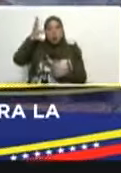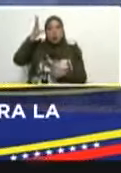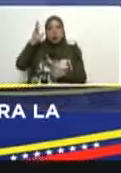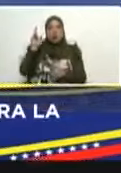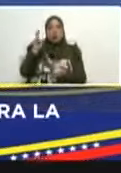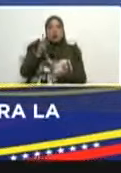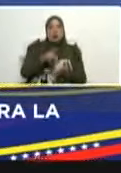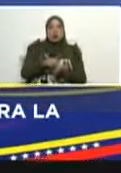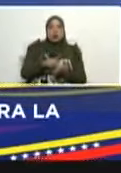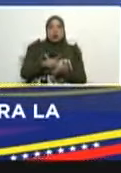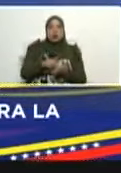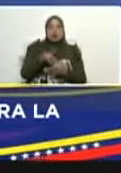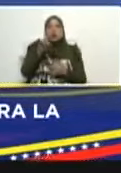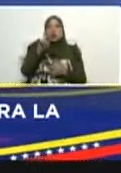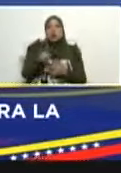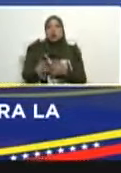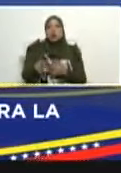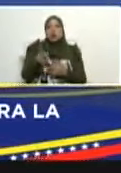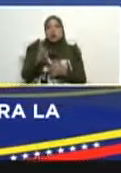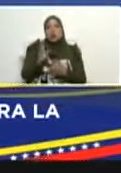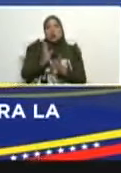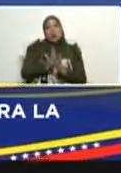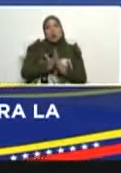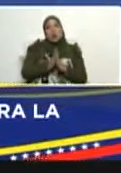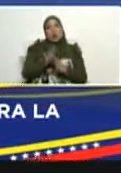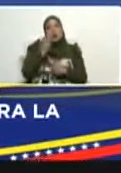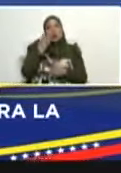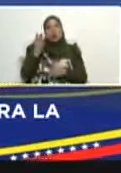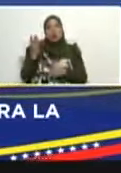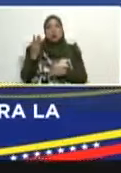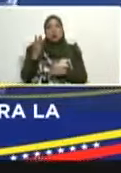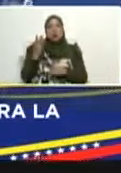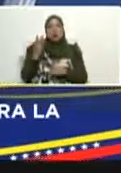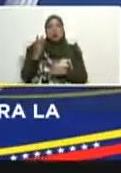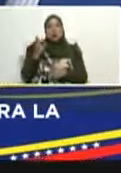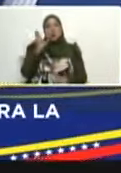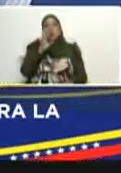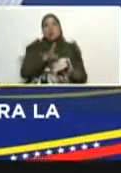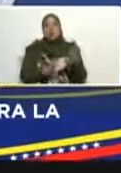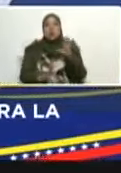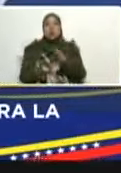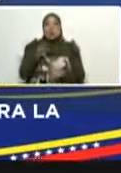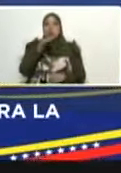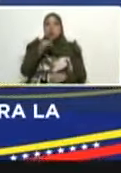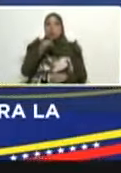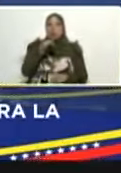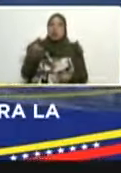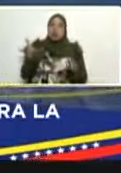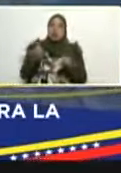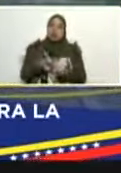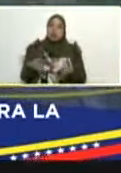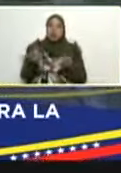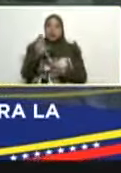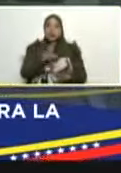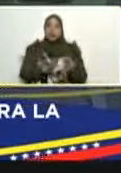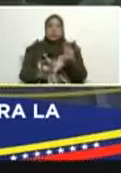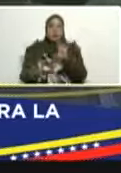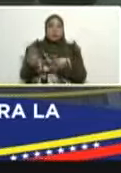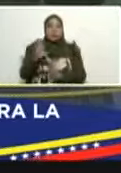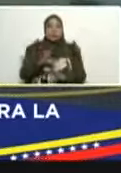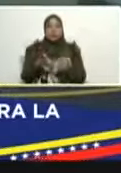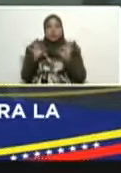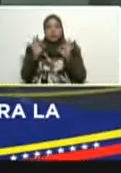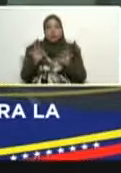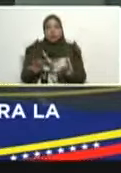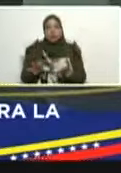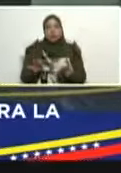Además contamos, presidente, por acá, por favor, acompáñenme. Este centro didáctico para la enseñanza de las ciencias es, en